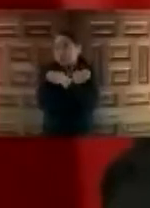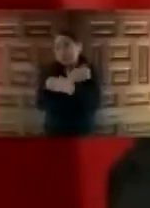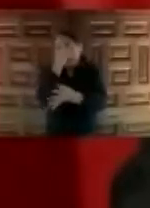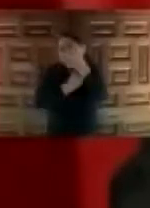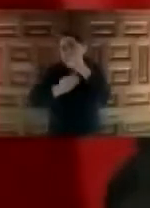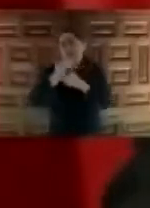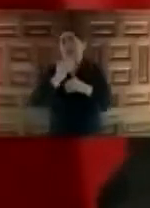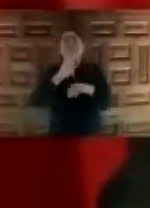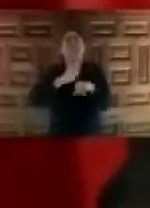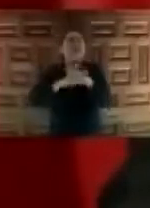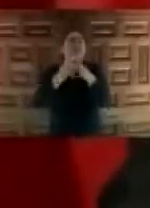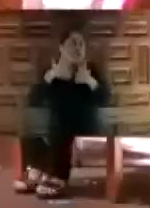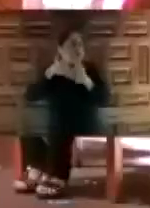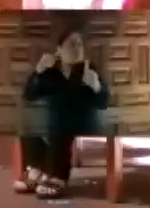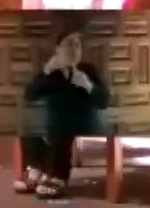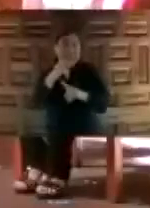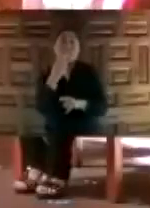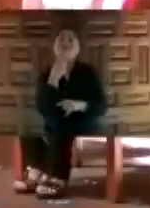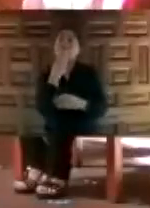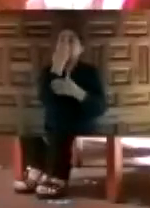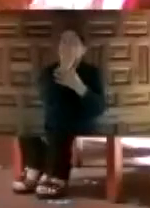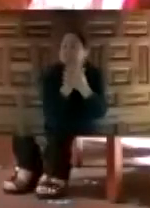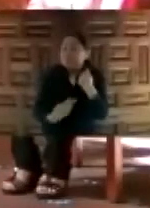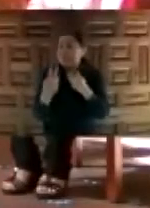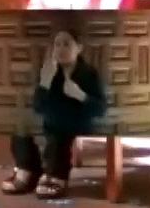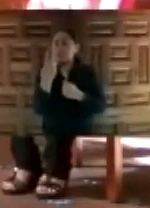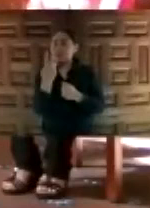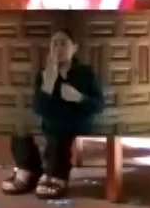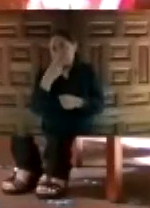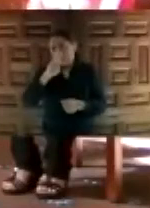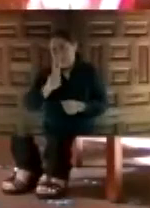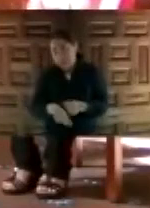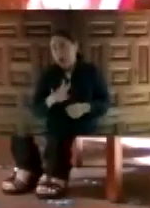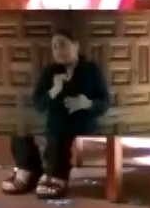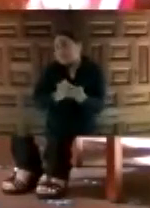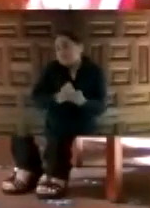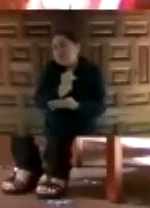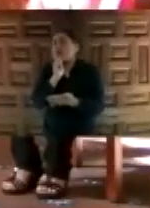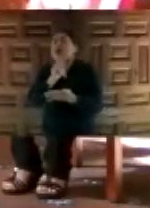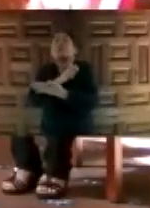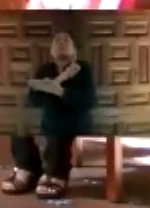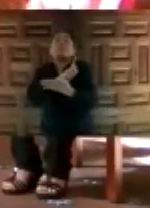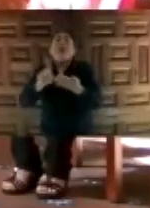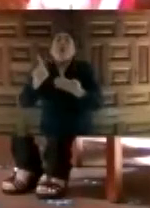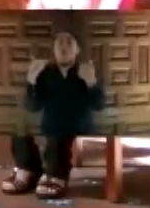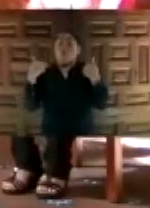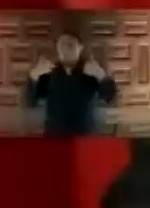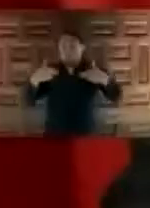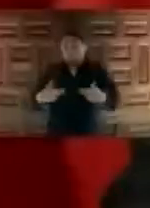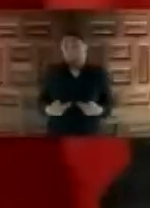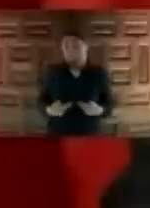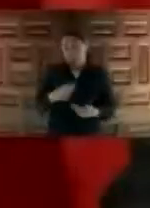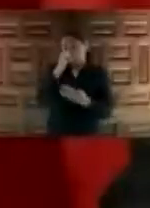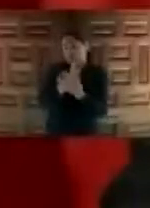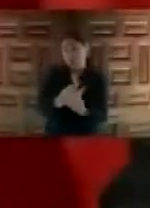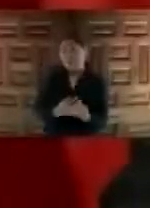dirección específica. Entonces, coadyuva realmente a la concreción del derecho humano, no solo a